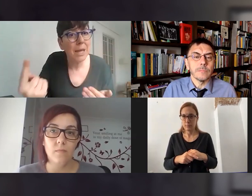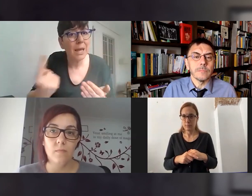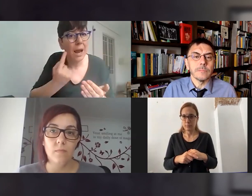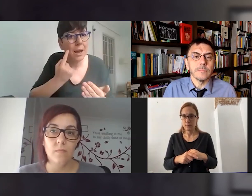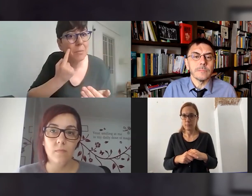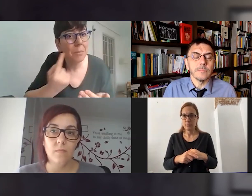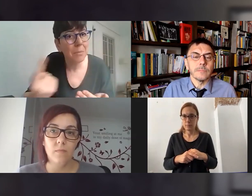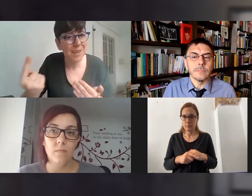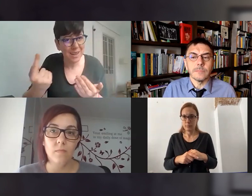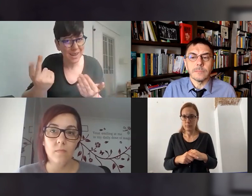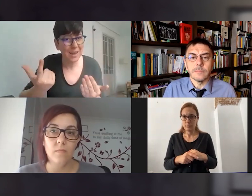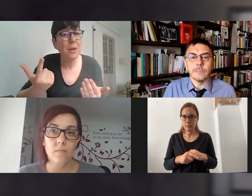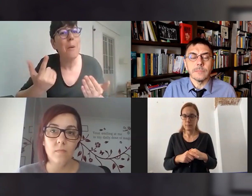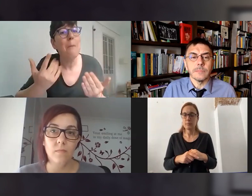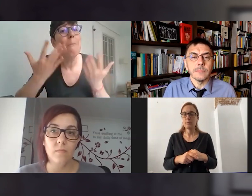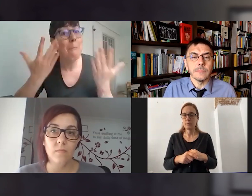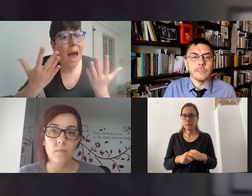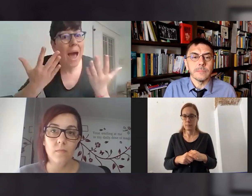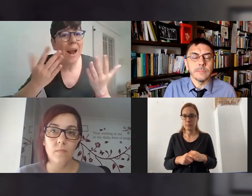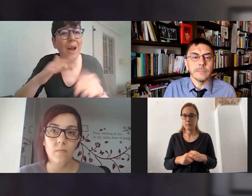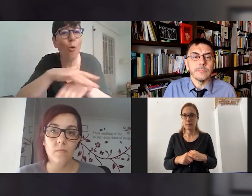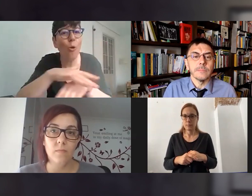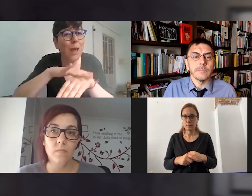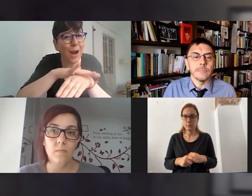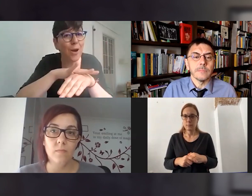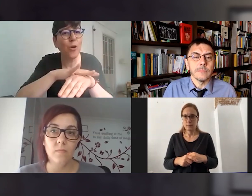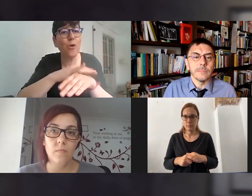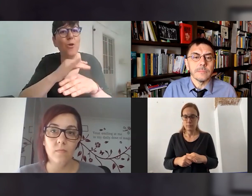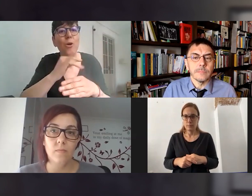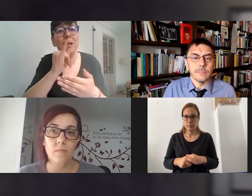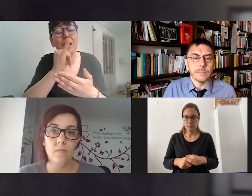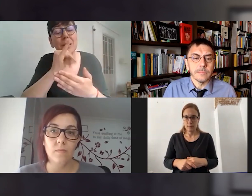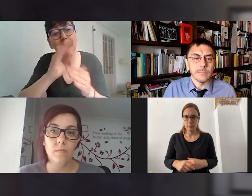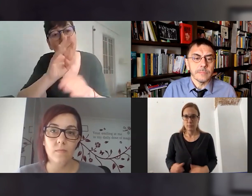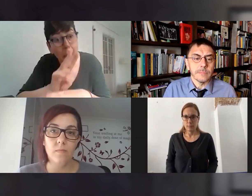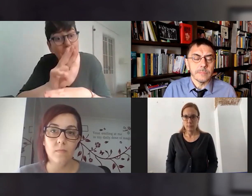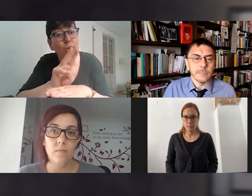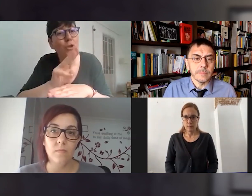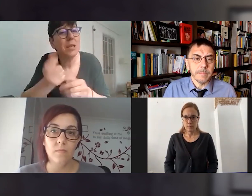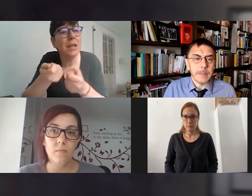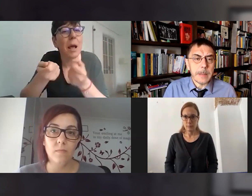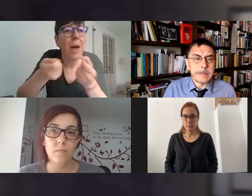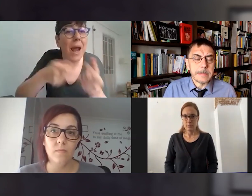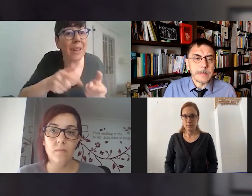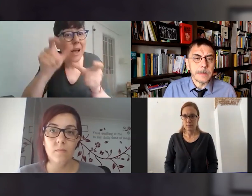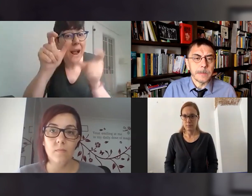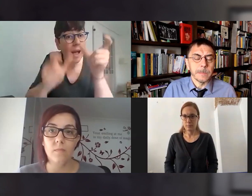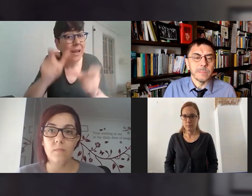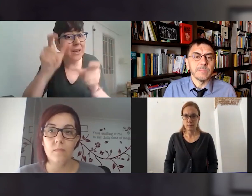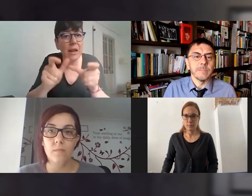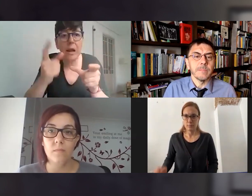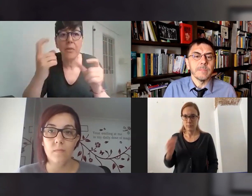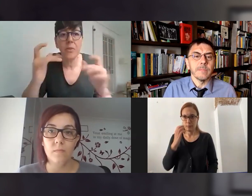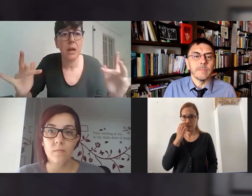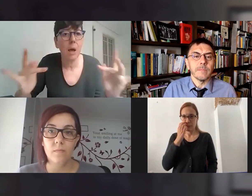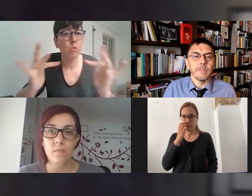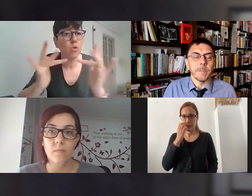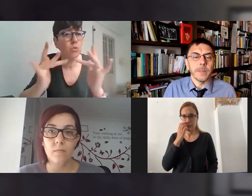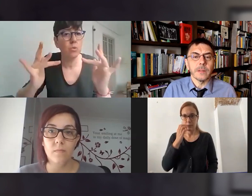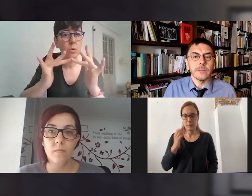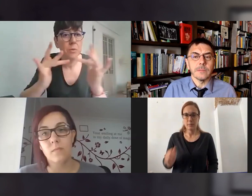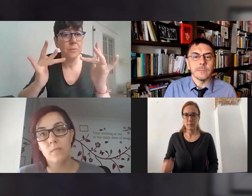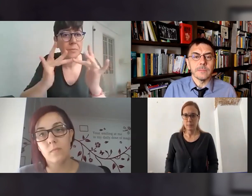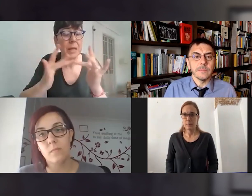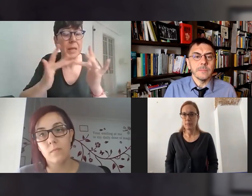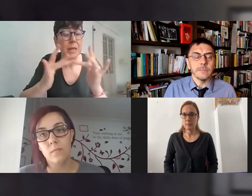a las instituciones todo lo que se está realizando desde las calles. pero el gobierno y